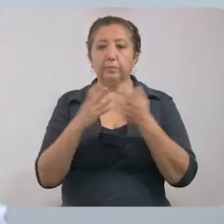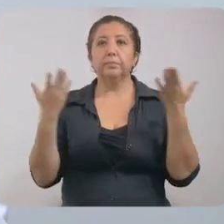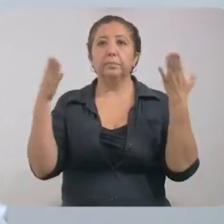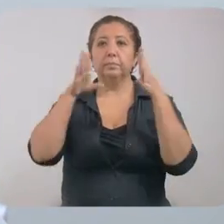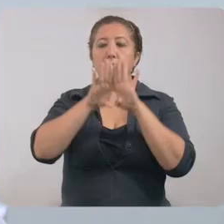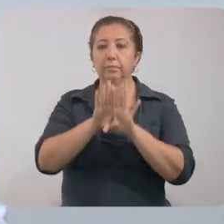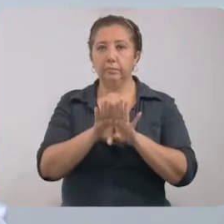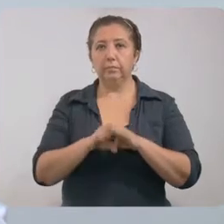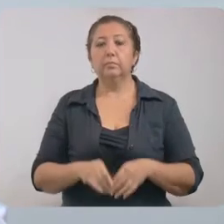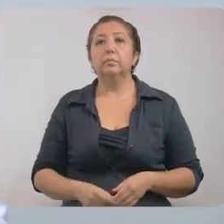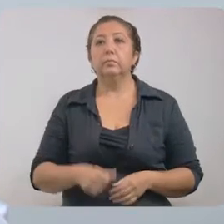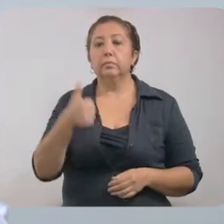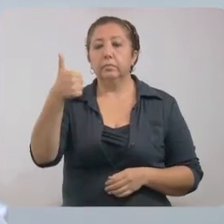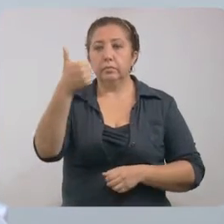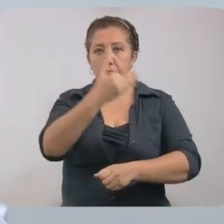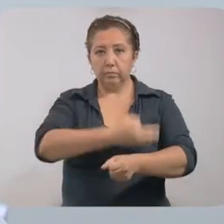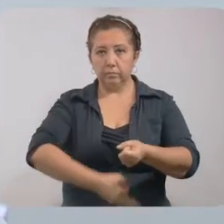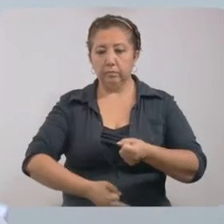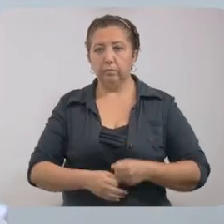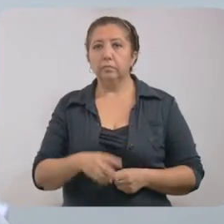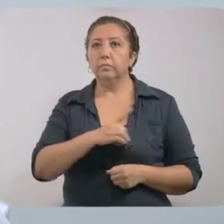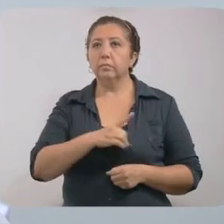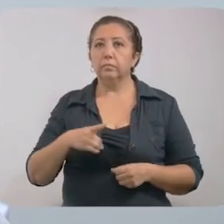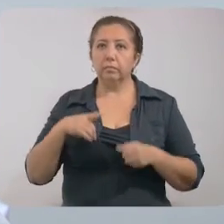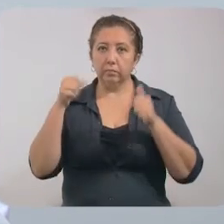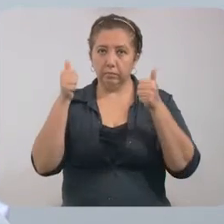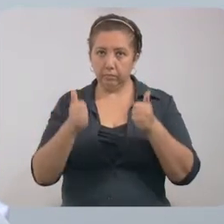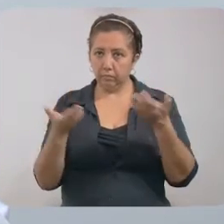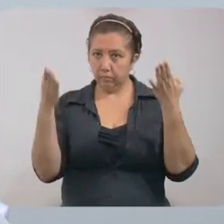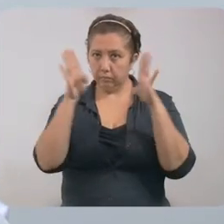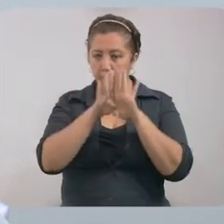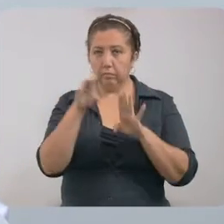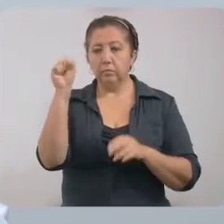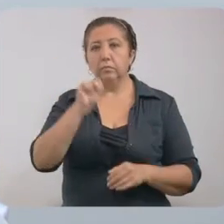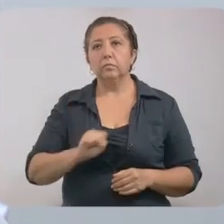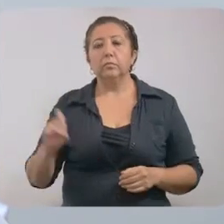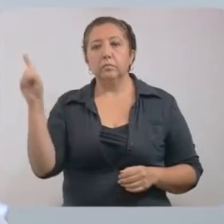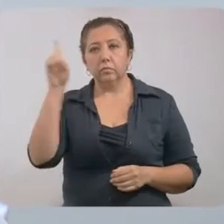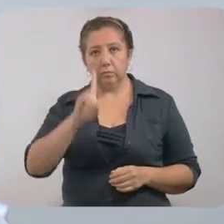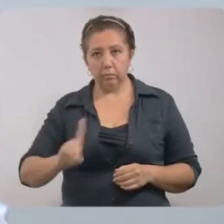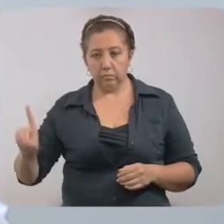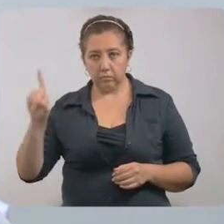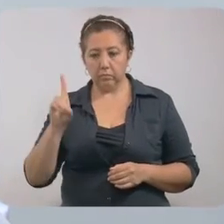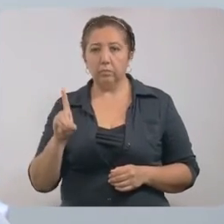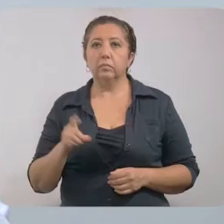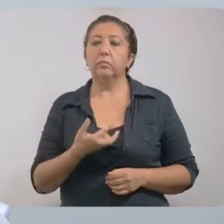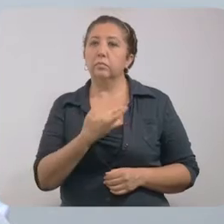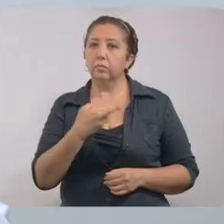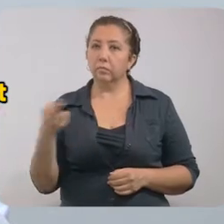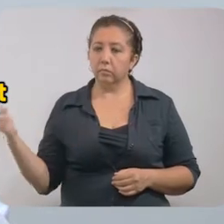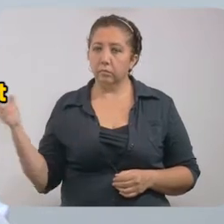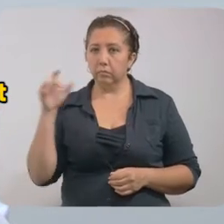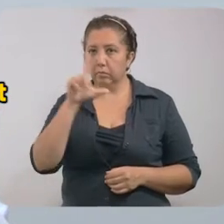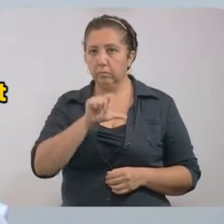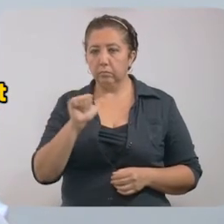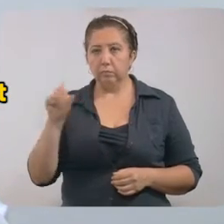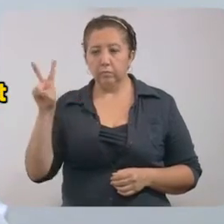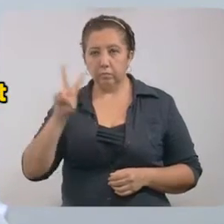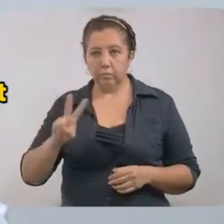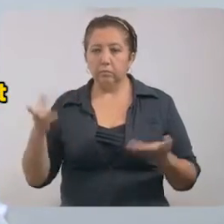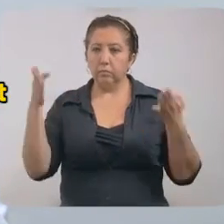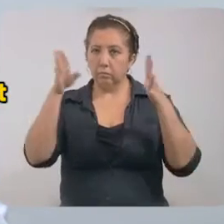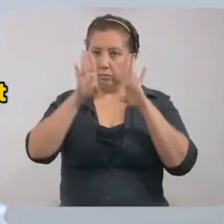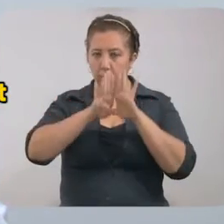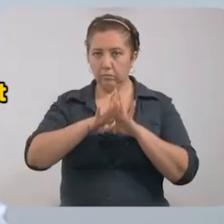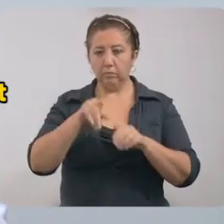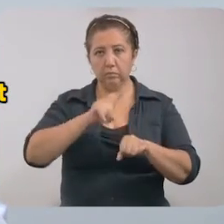esenciales deberán cerrar a más tardar a las 6 de la tarde y deberán permanecer cerrados sábados y domingos. En cuanto a los restaurantes, de lunes a